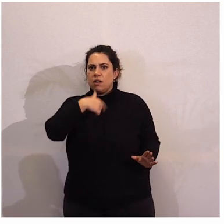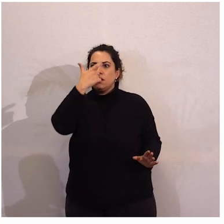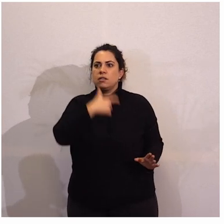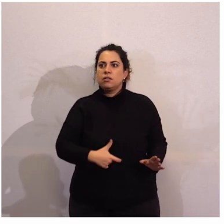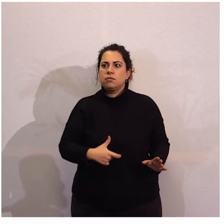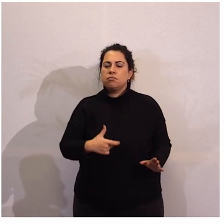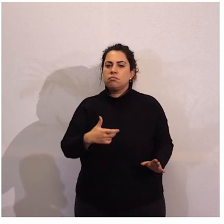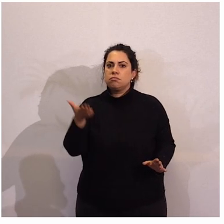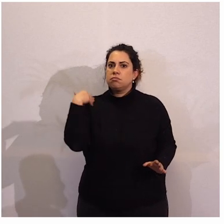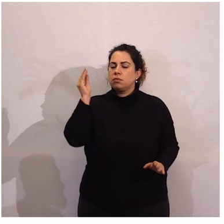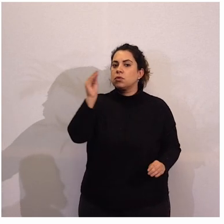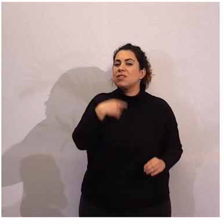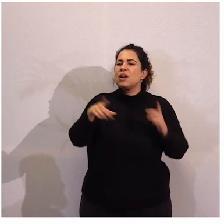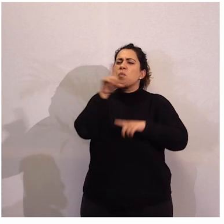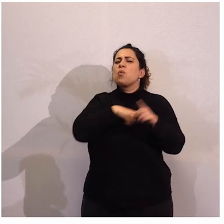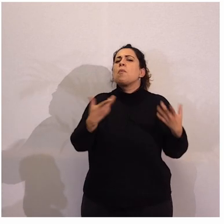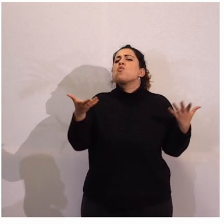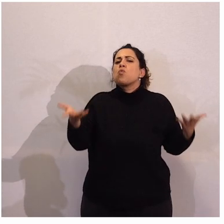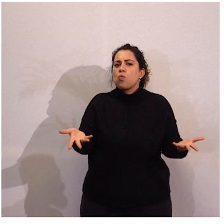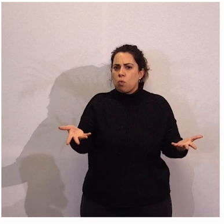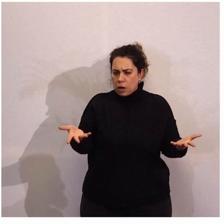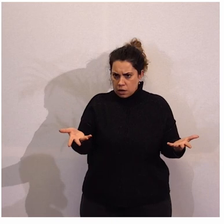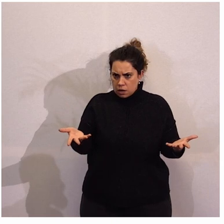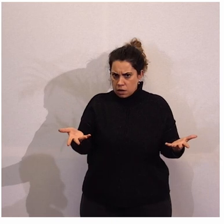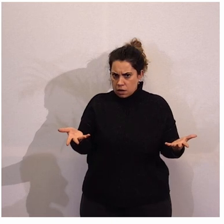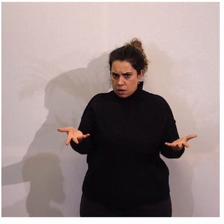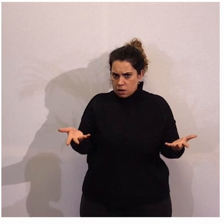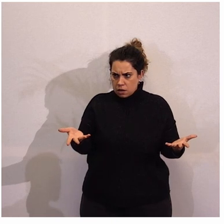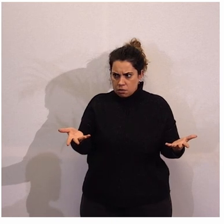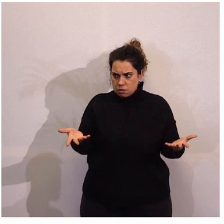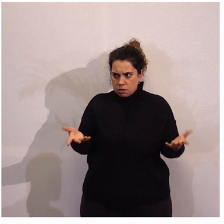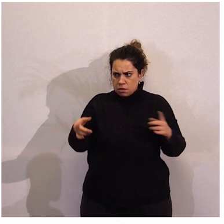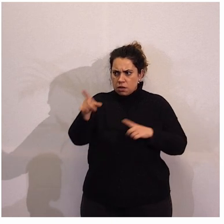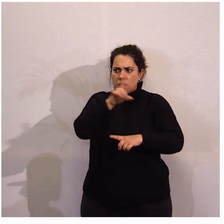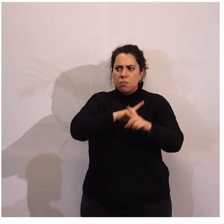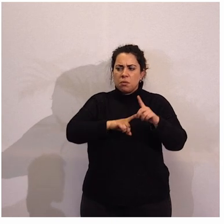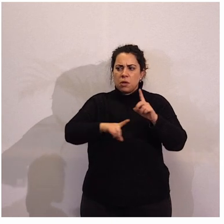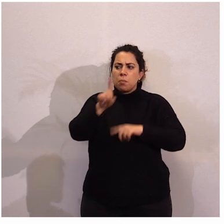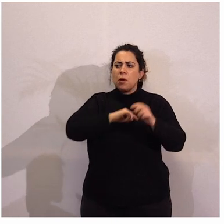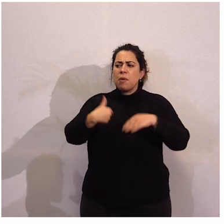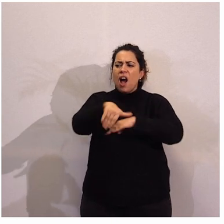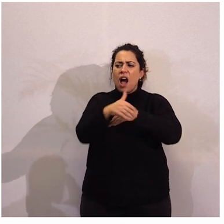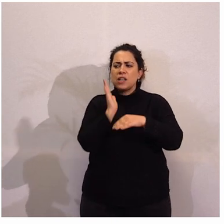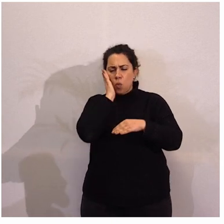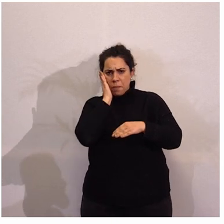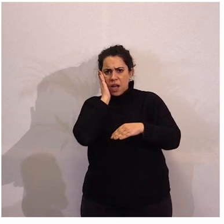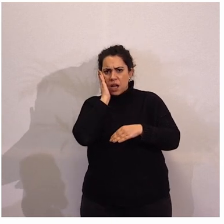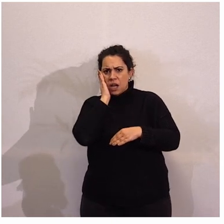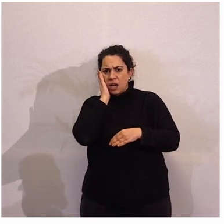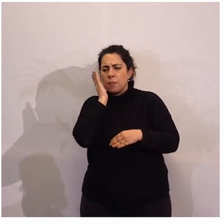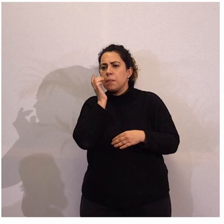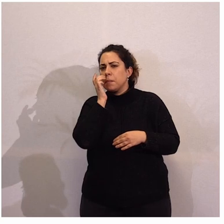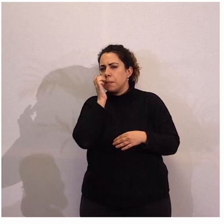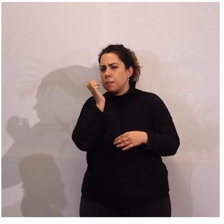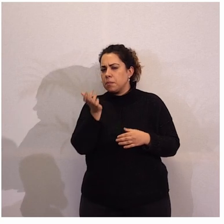La gent que té problemes al carrer, a la calle, que has de dormir a la calle, que es duermen a la calle,